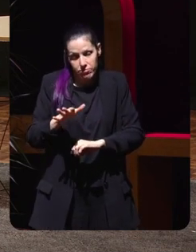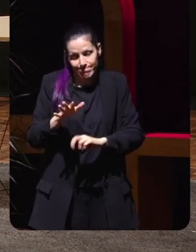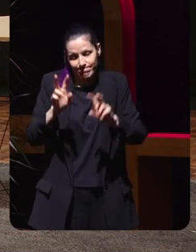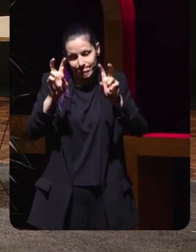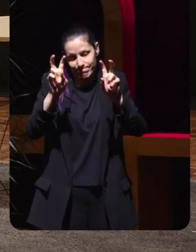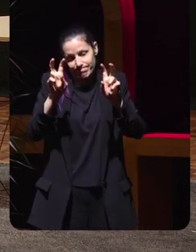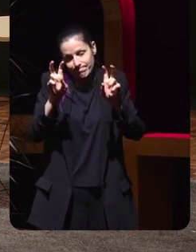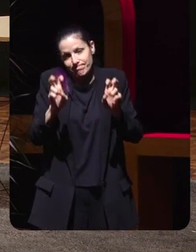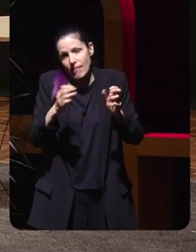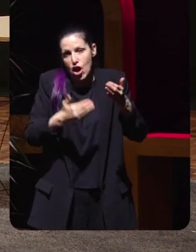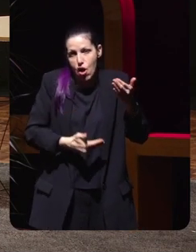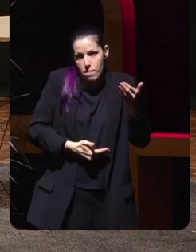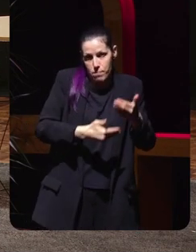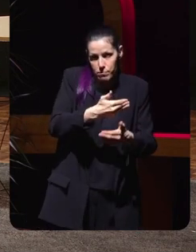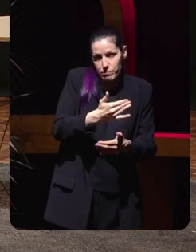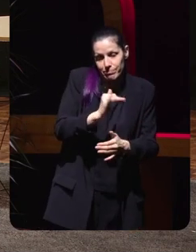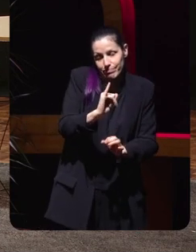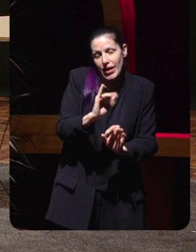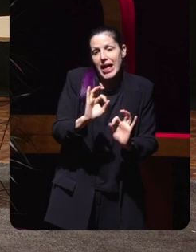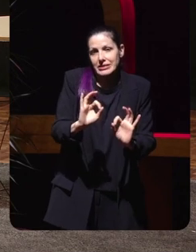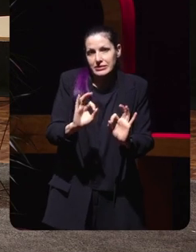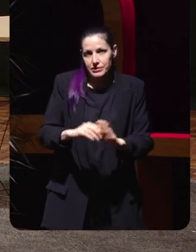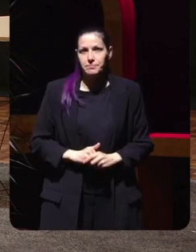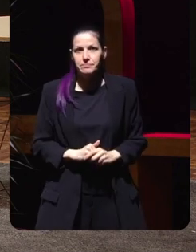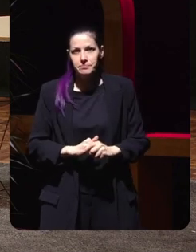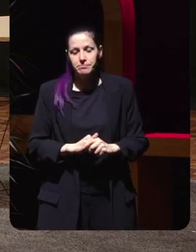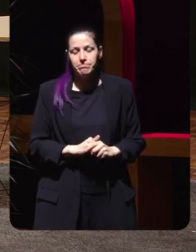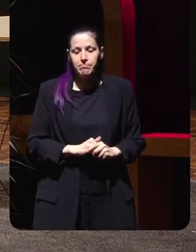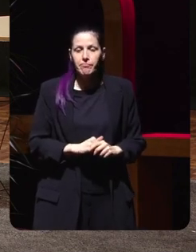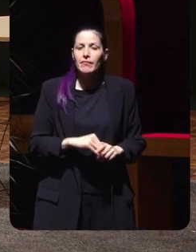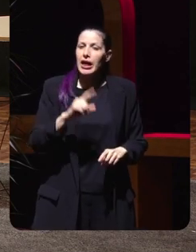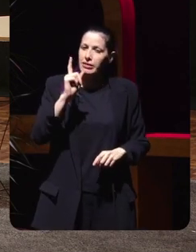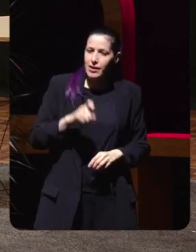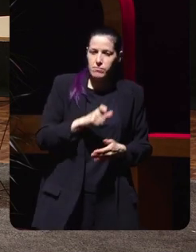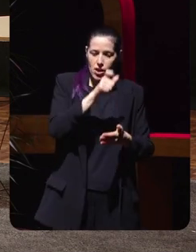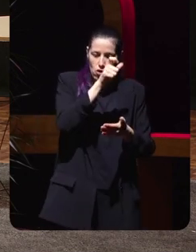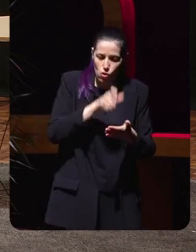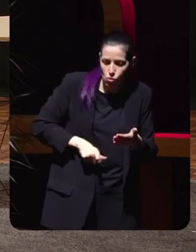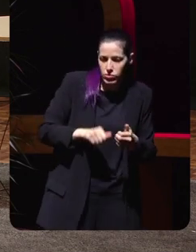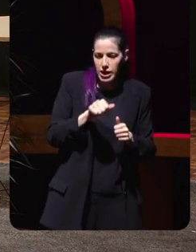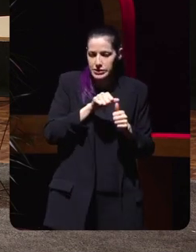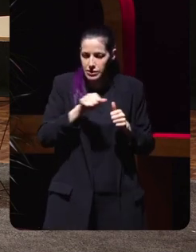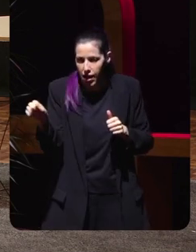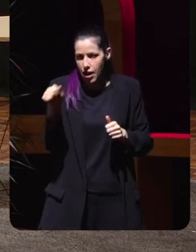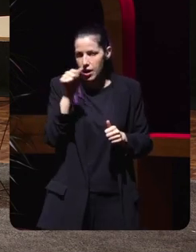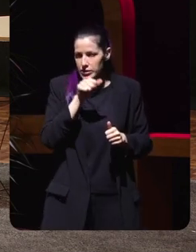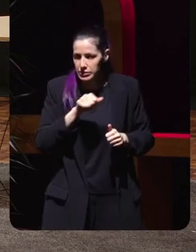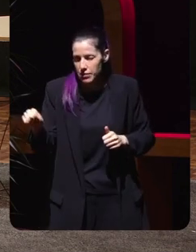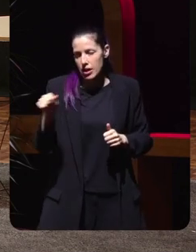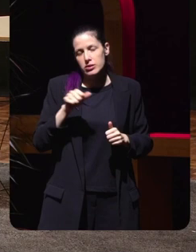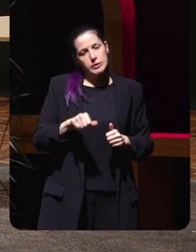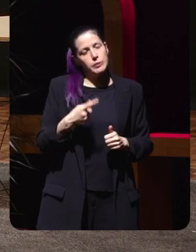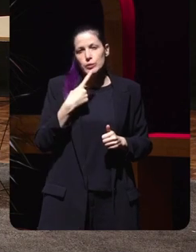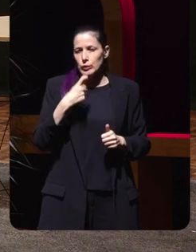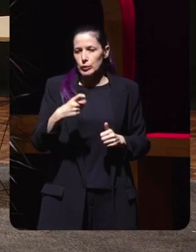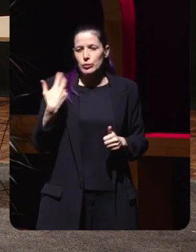también es verdad de que mantener una columna semanal no nenadado esto sabe no muy bien también las mías compañeras o sea o ritmo de redacción